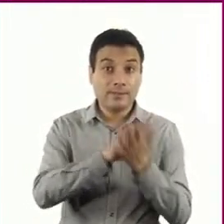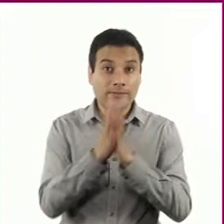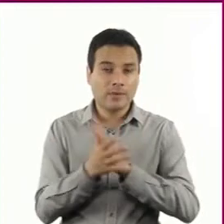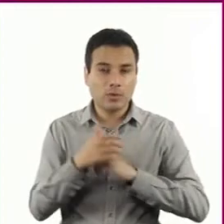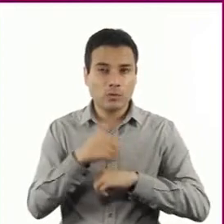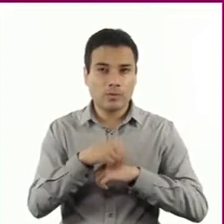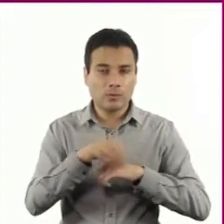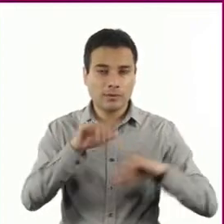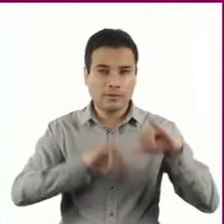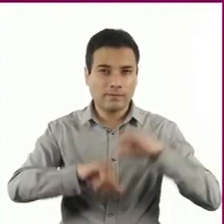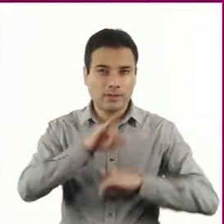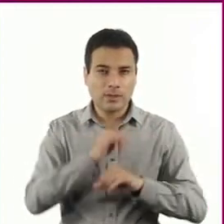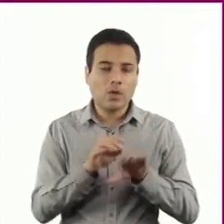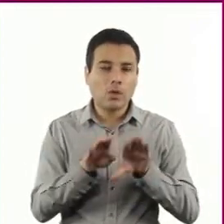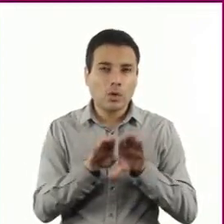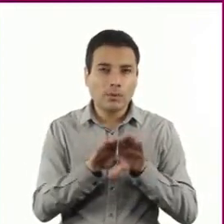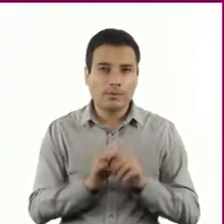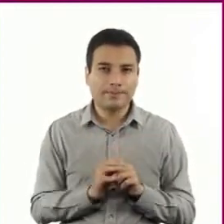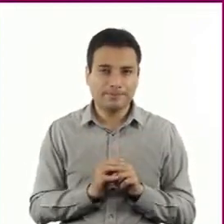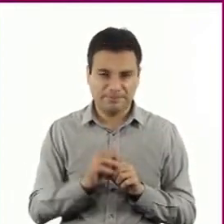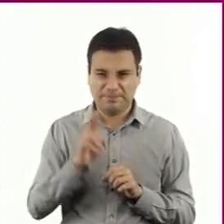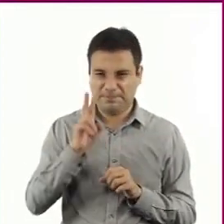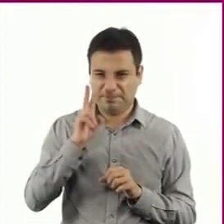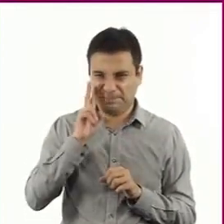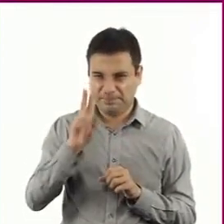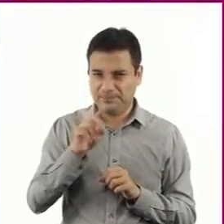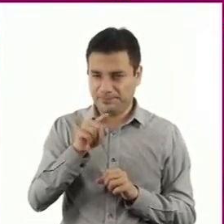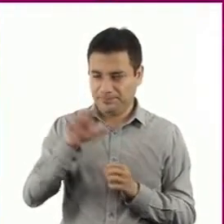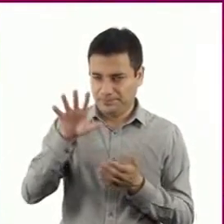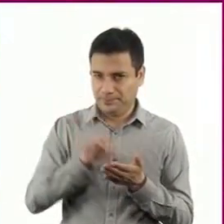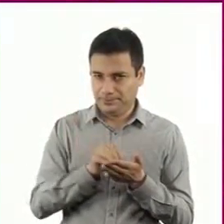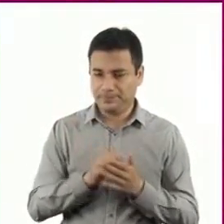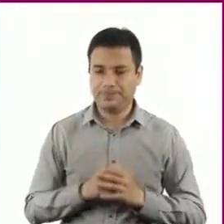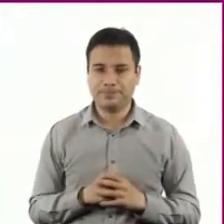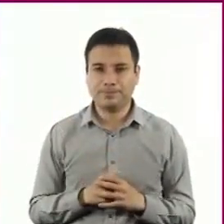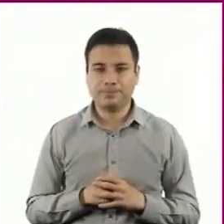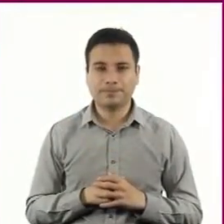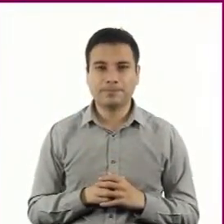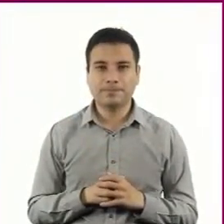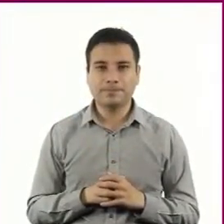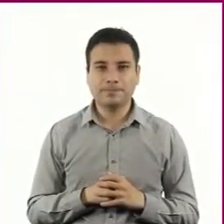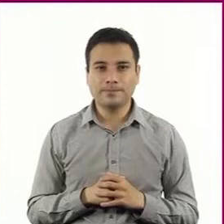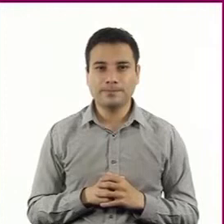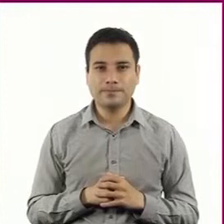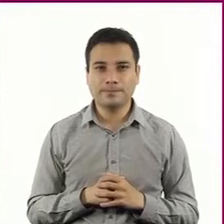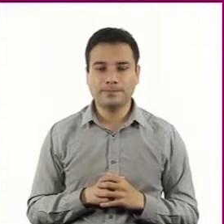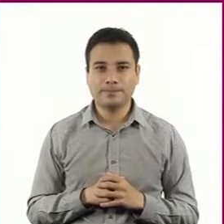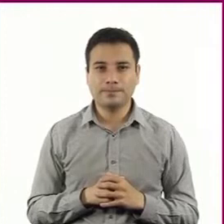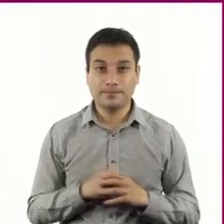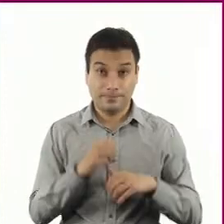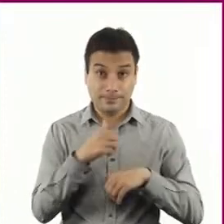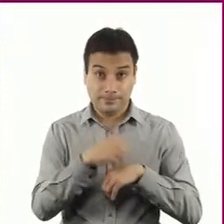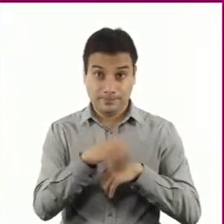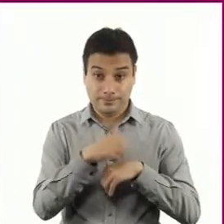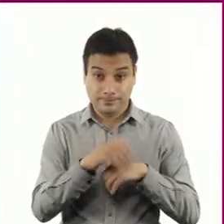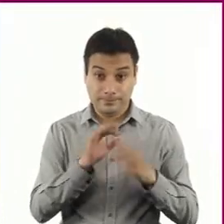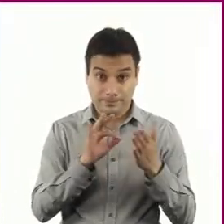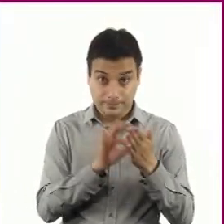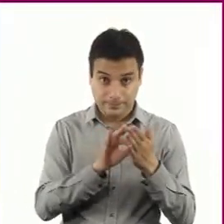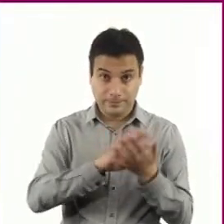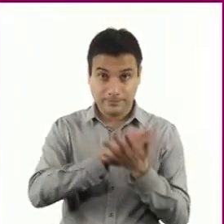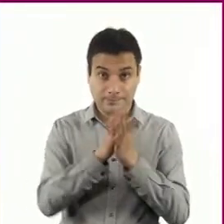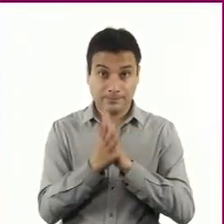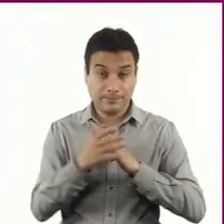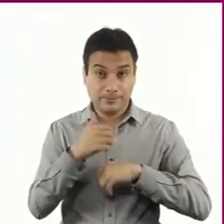con notación científica. Observen y tomen nota de la información. Para convertir un número decimal a un número de